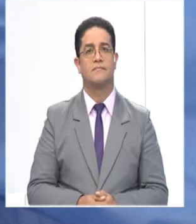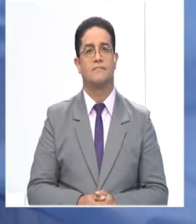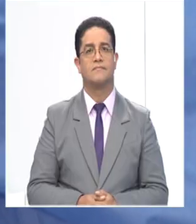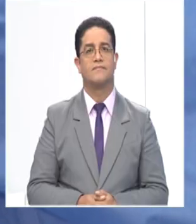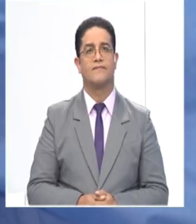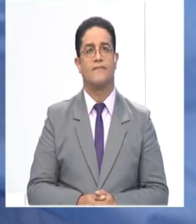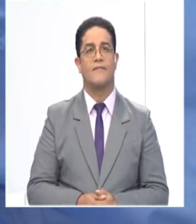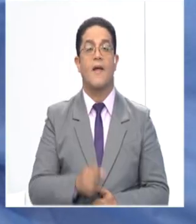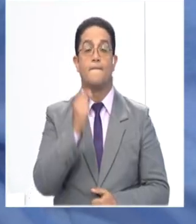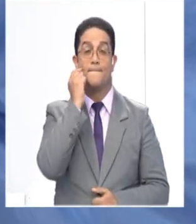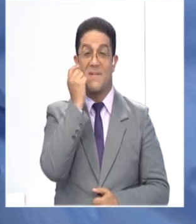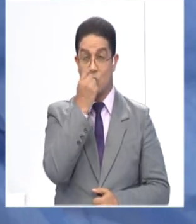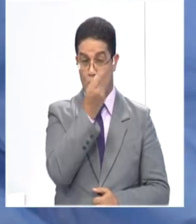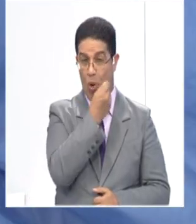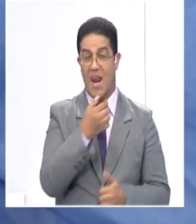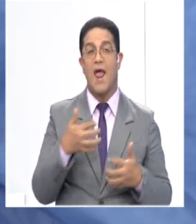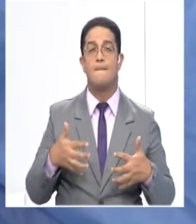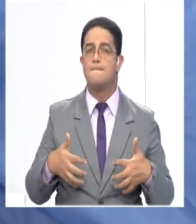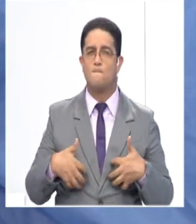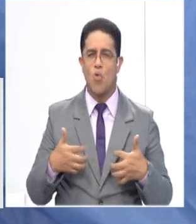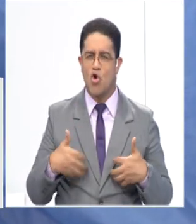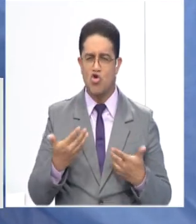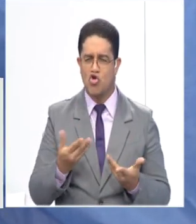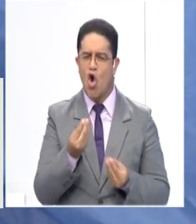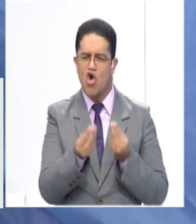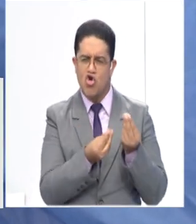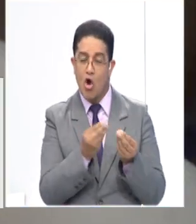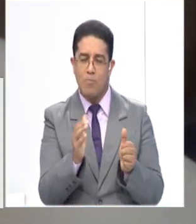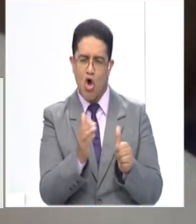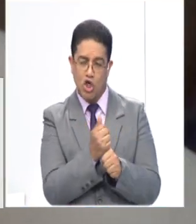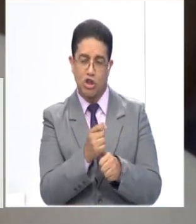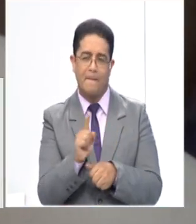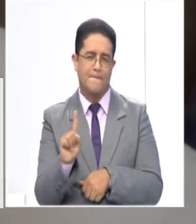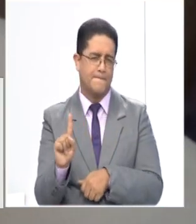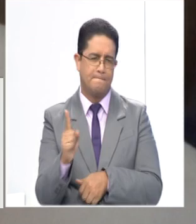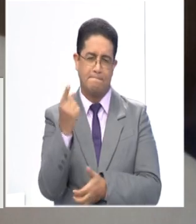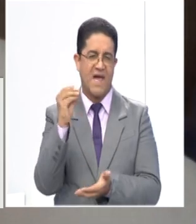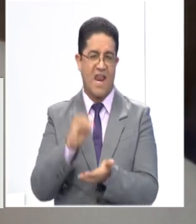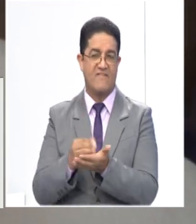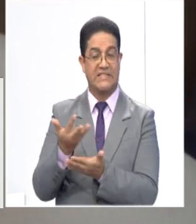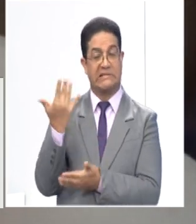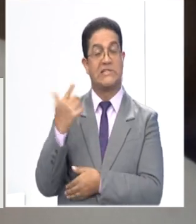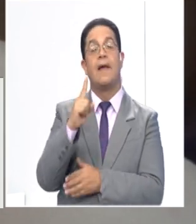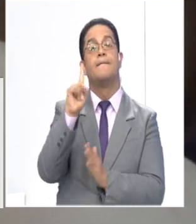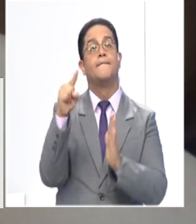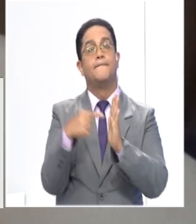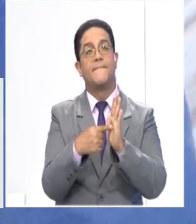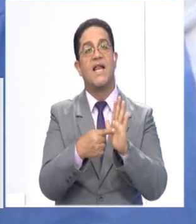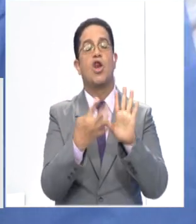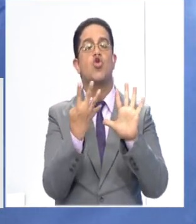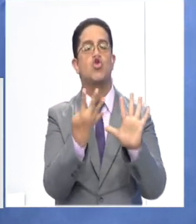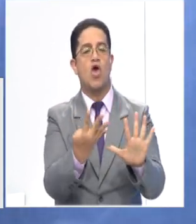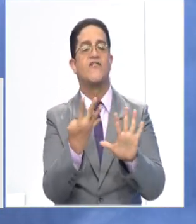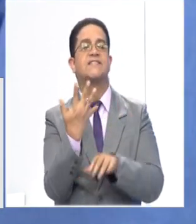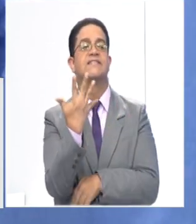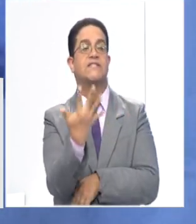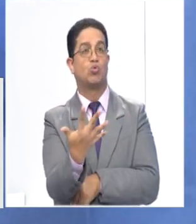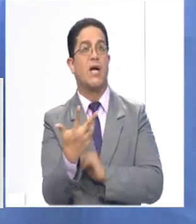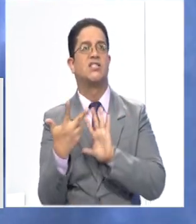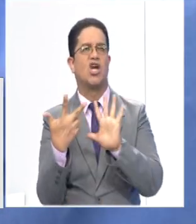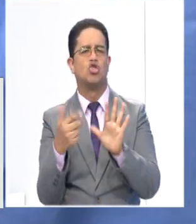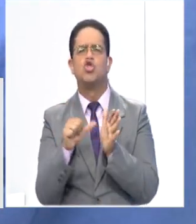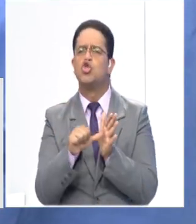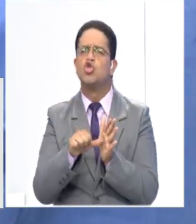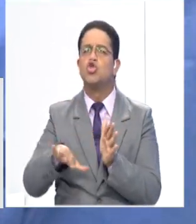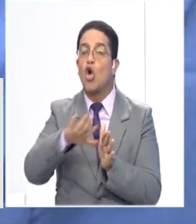La viruela del mono es identificada por primera vez en 1958 en colonias de monos